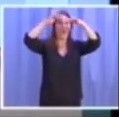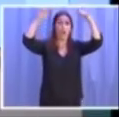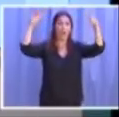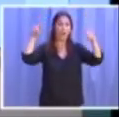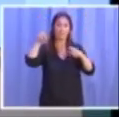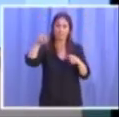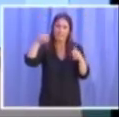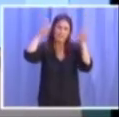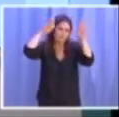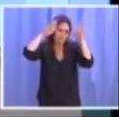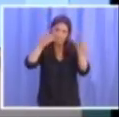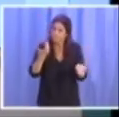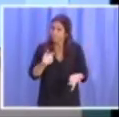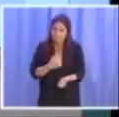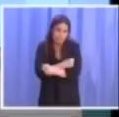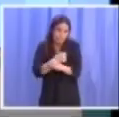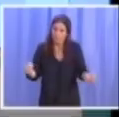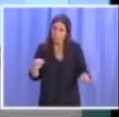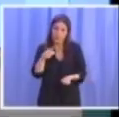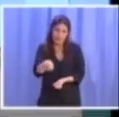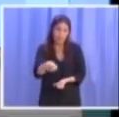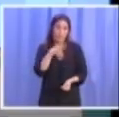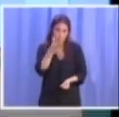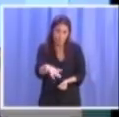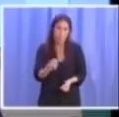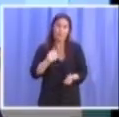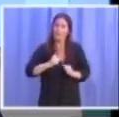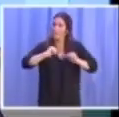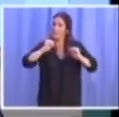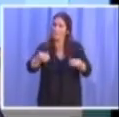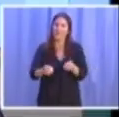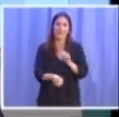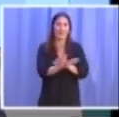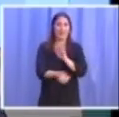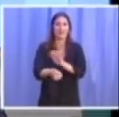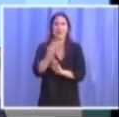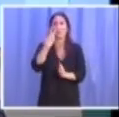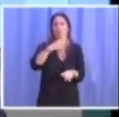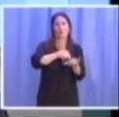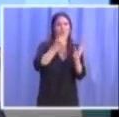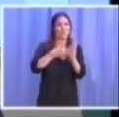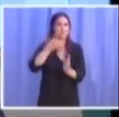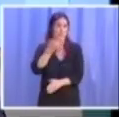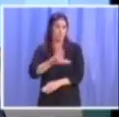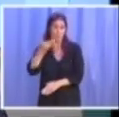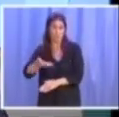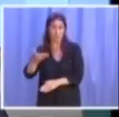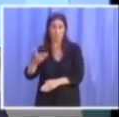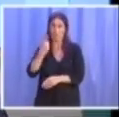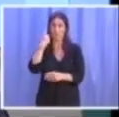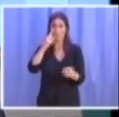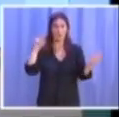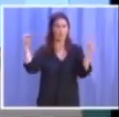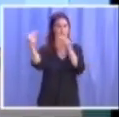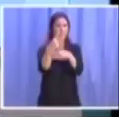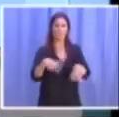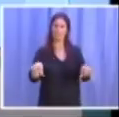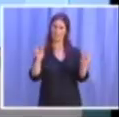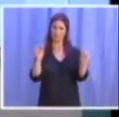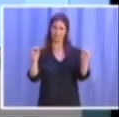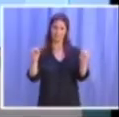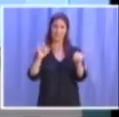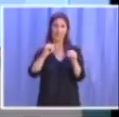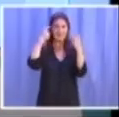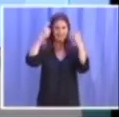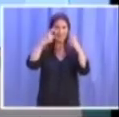y es una barbaridad. De ahí que nosotros hayamos puesto en marcha dos sistemas muy importantes. Primero, cerrar ese anillo. Y segundo,